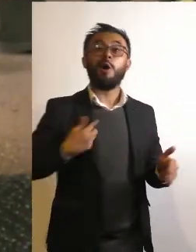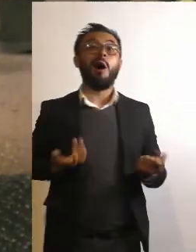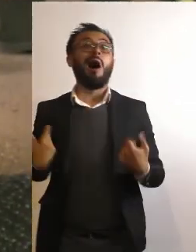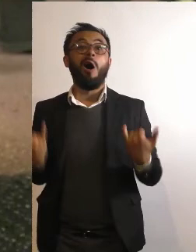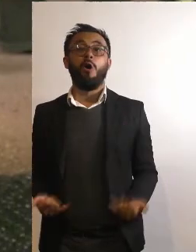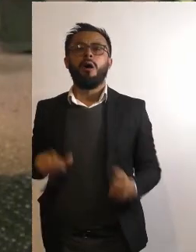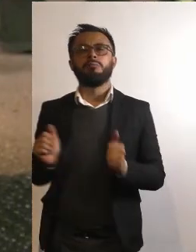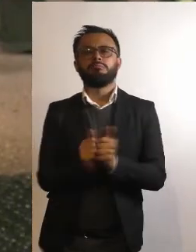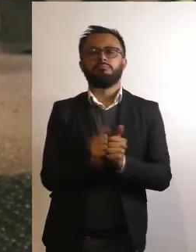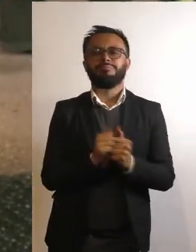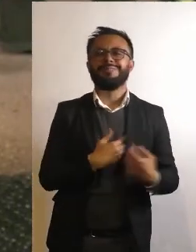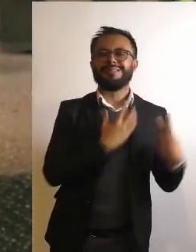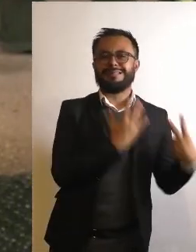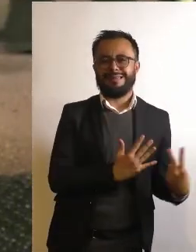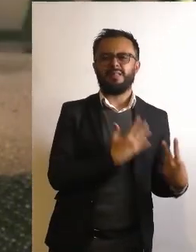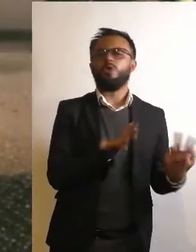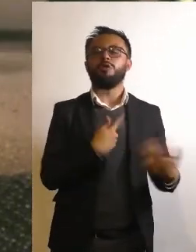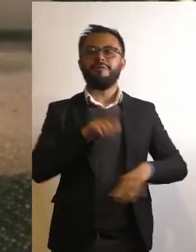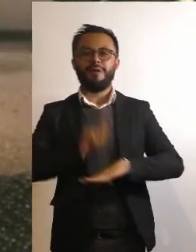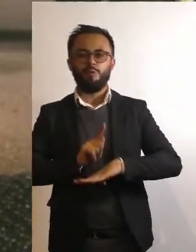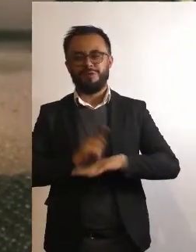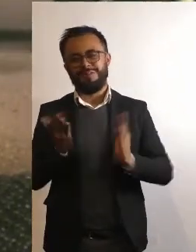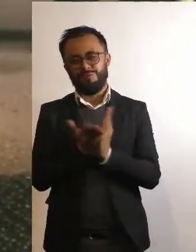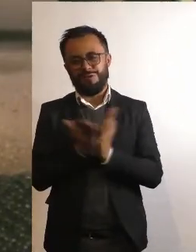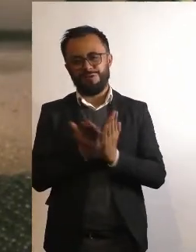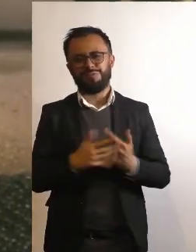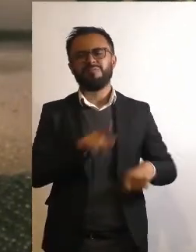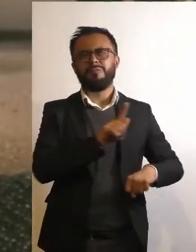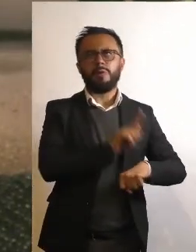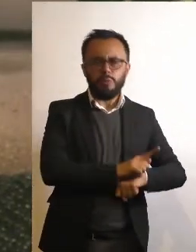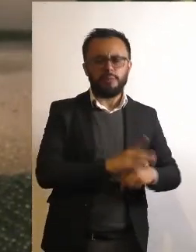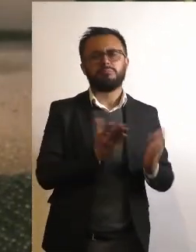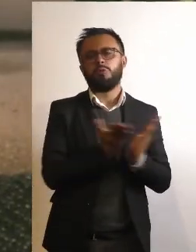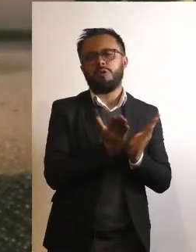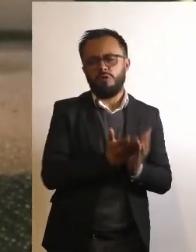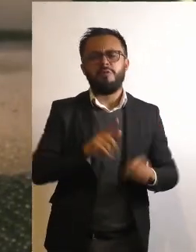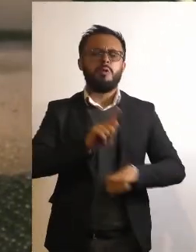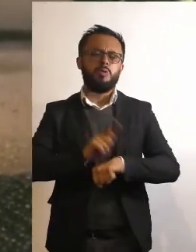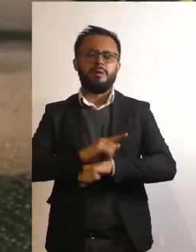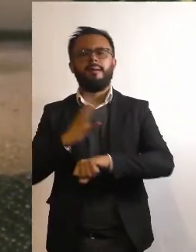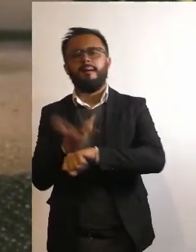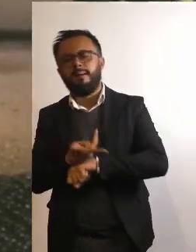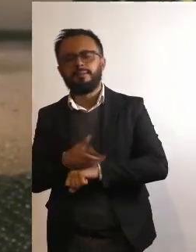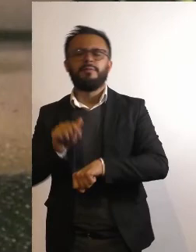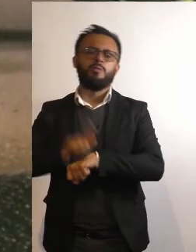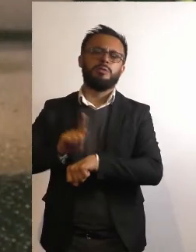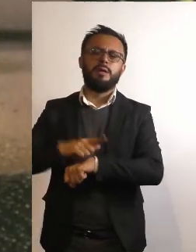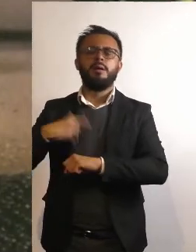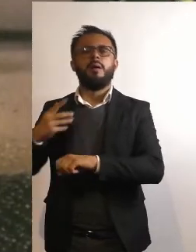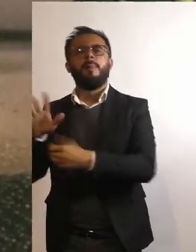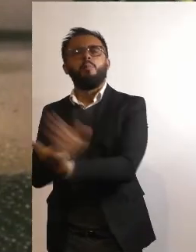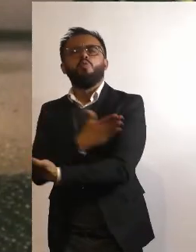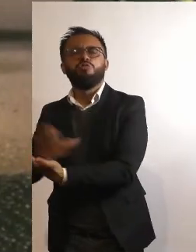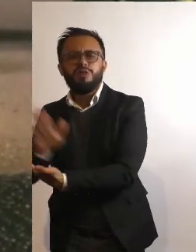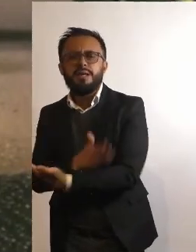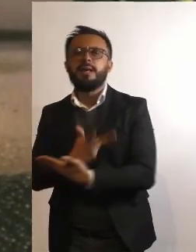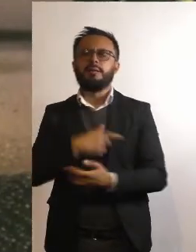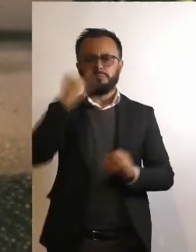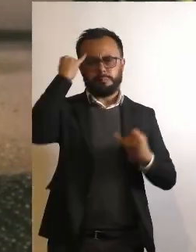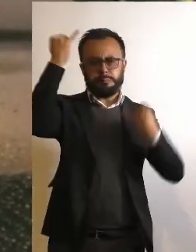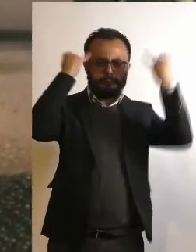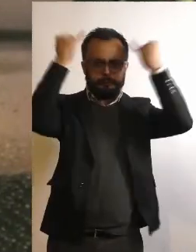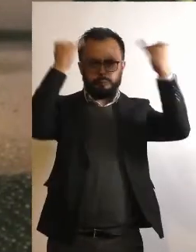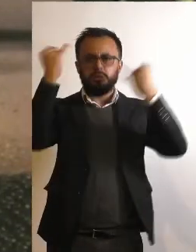Facultad de Educación, de Artes, de Música y otros sectores que quieren desarrollar ideas, que